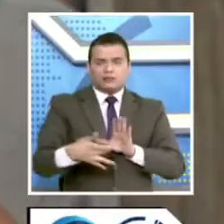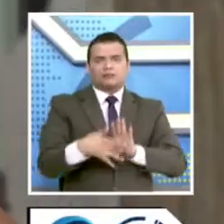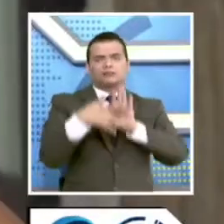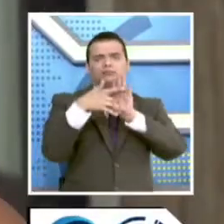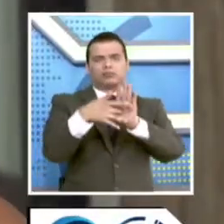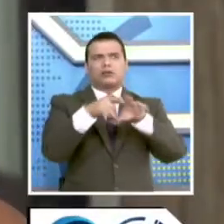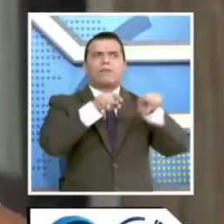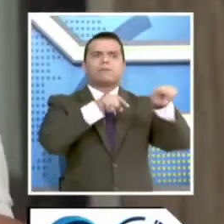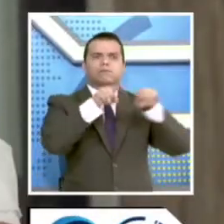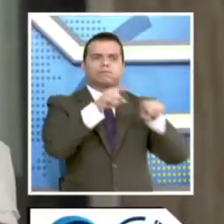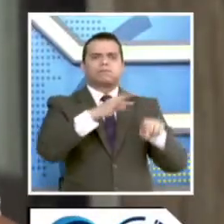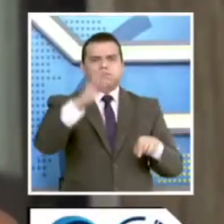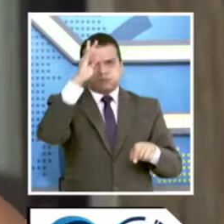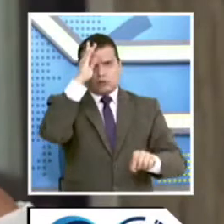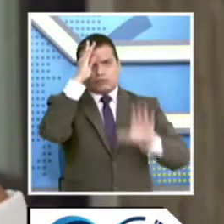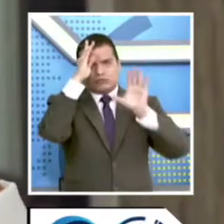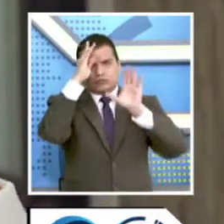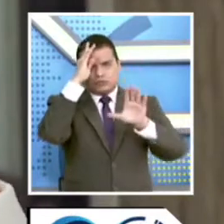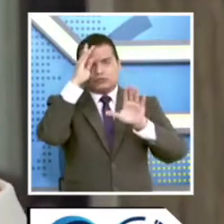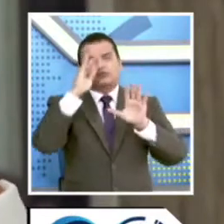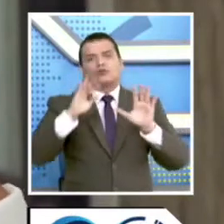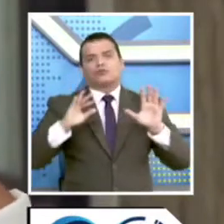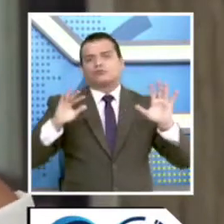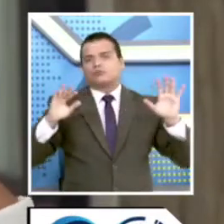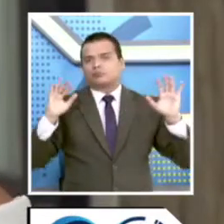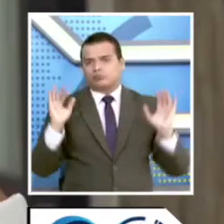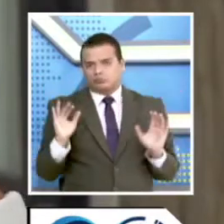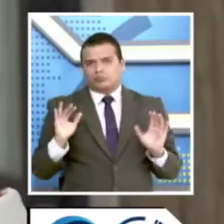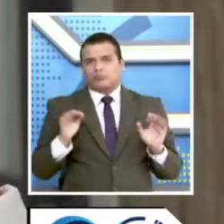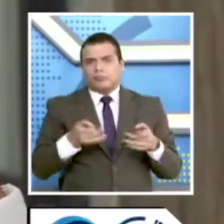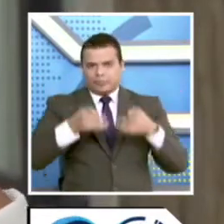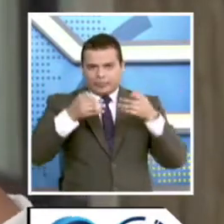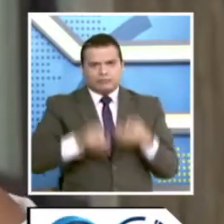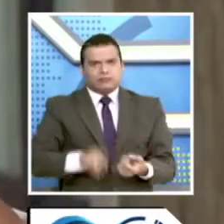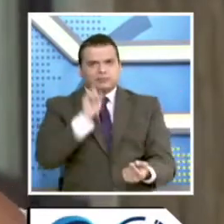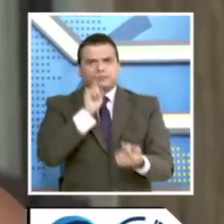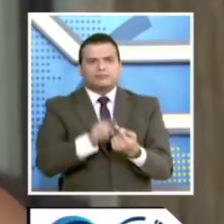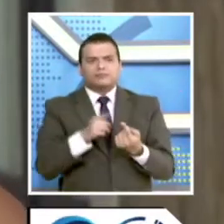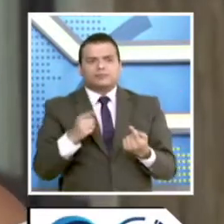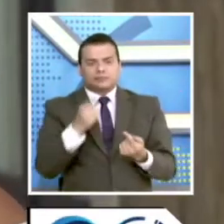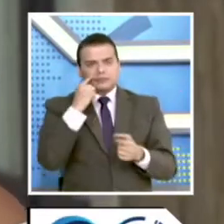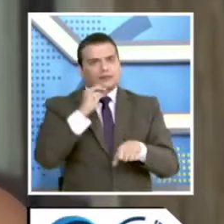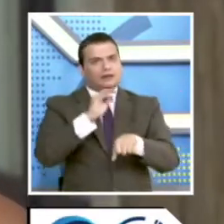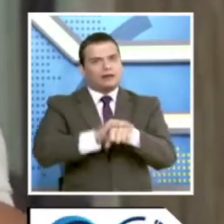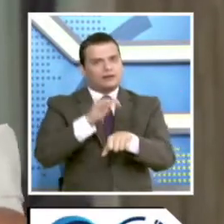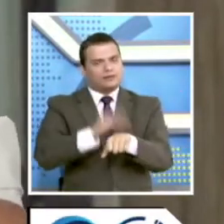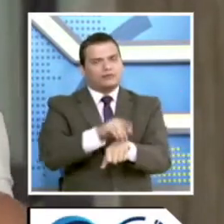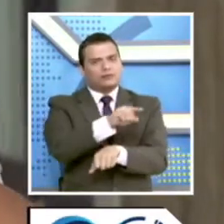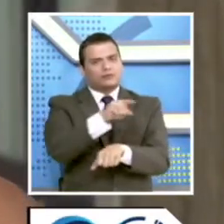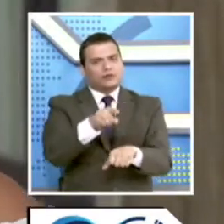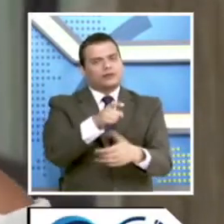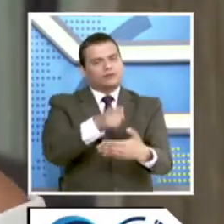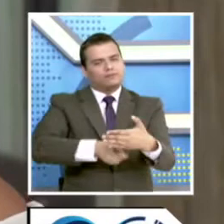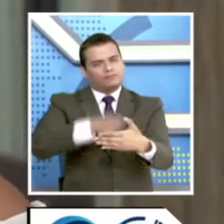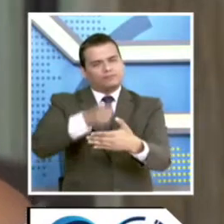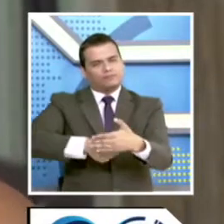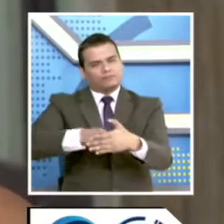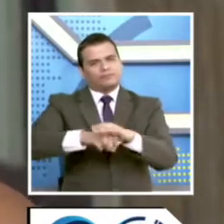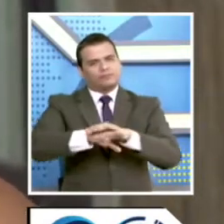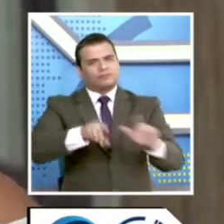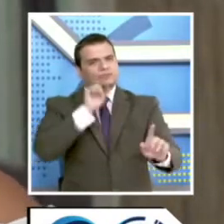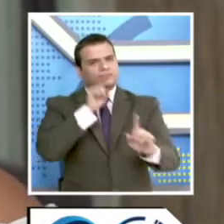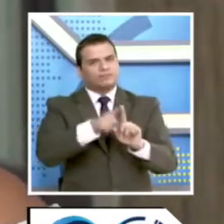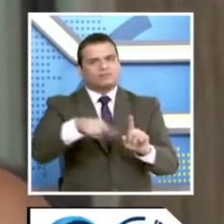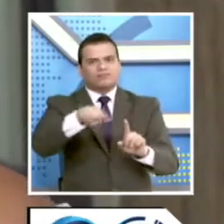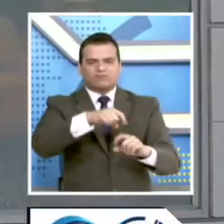algunas clínicas de la ciudad, que estos hallazgos sirven para mejorar estas oportunidades que dejamos y para